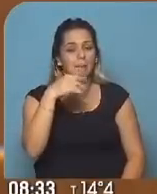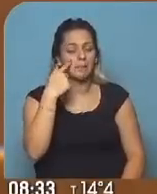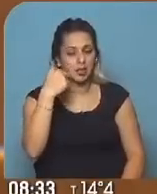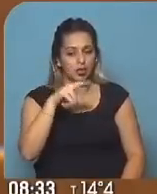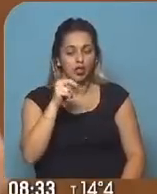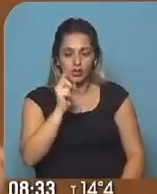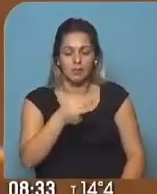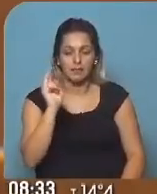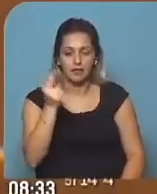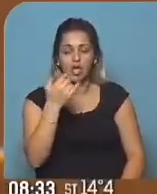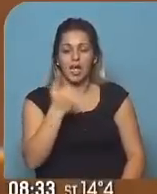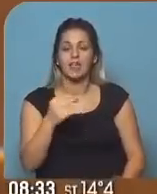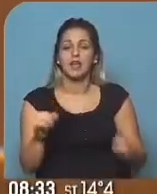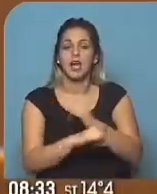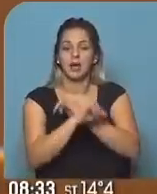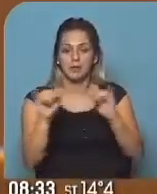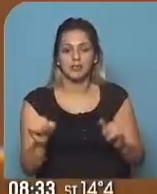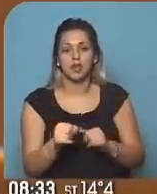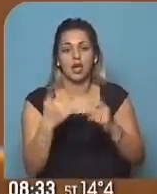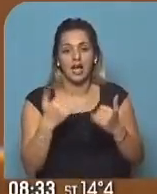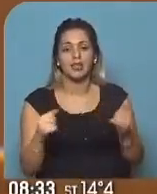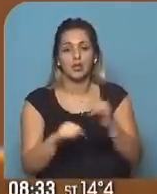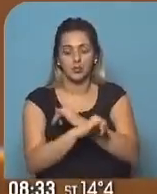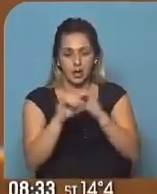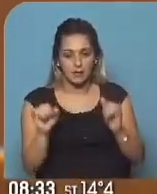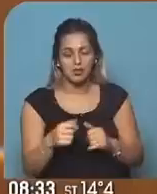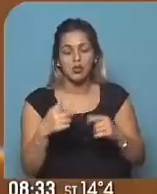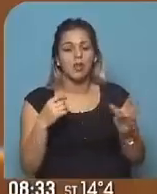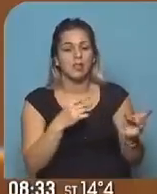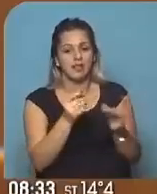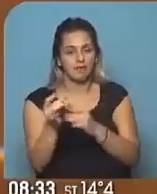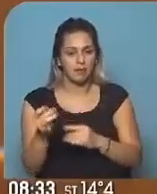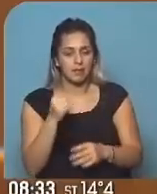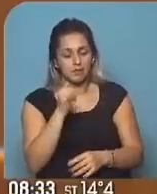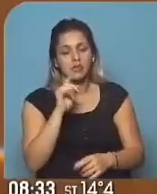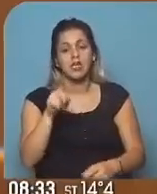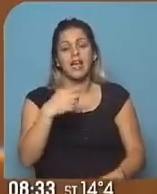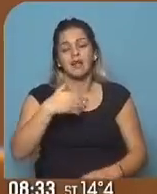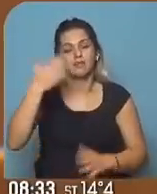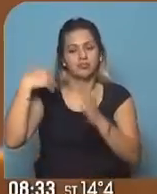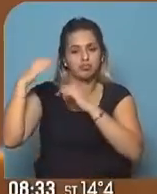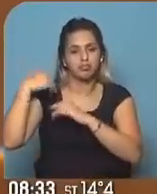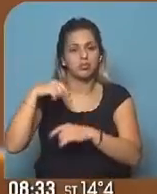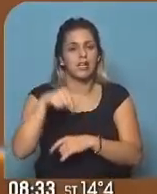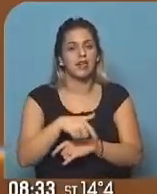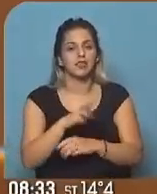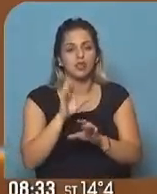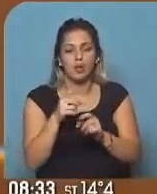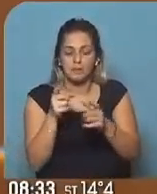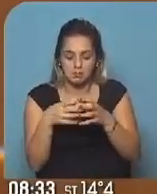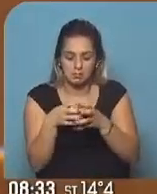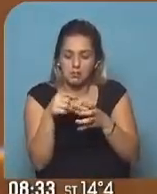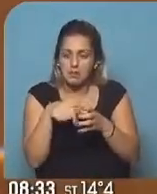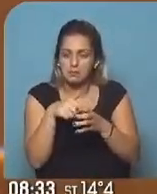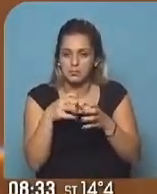bacteria. Hay una alerta una alerta epidemiológico. Claro, en otras épocas esto quedaba entre la comunidad